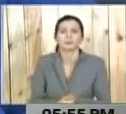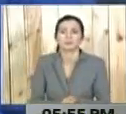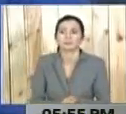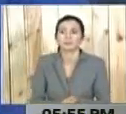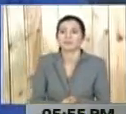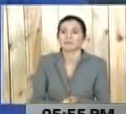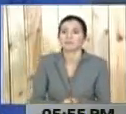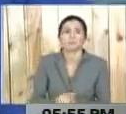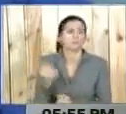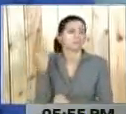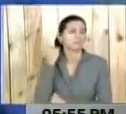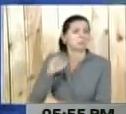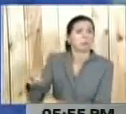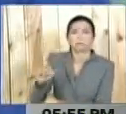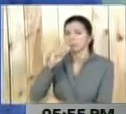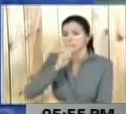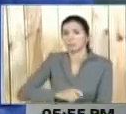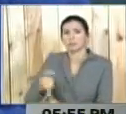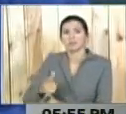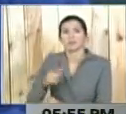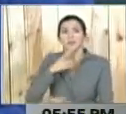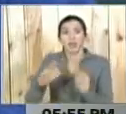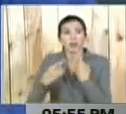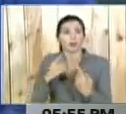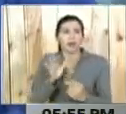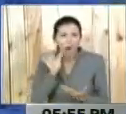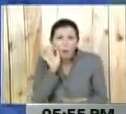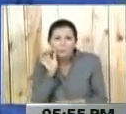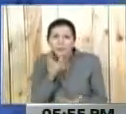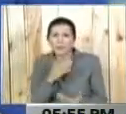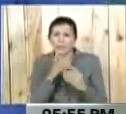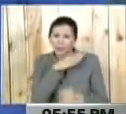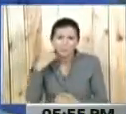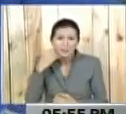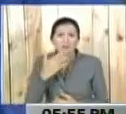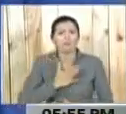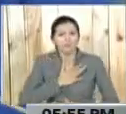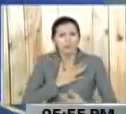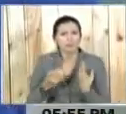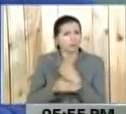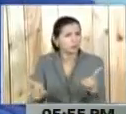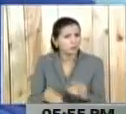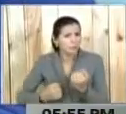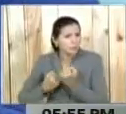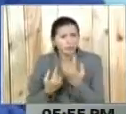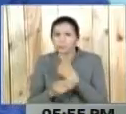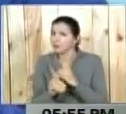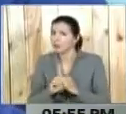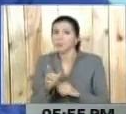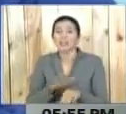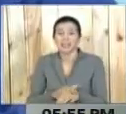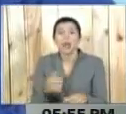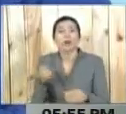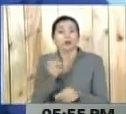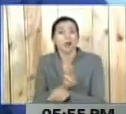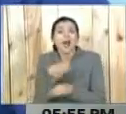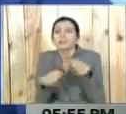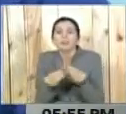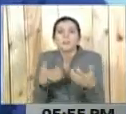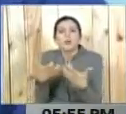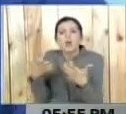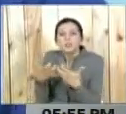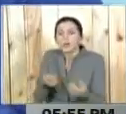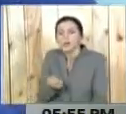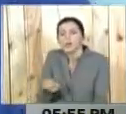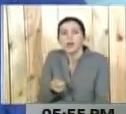una pedrada al esfuerzo del diálogo. Y no puede llamarse demócrata alguien que usa el chantaje y la violencia como chantaje político para evitar